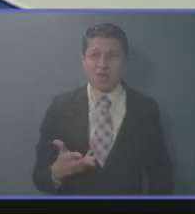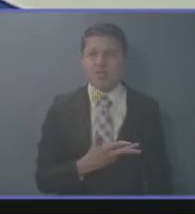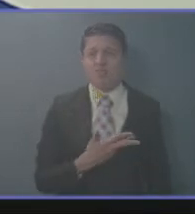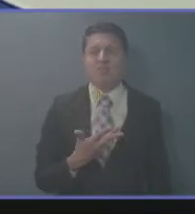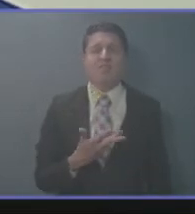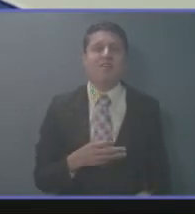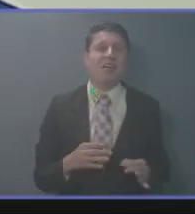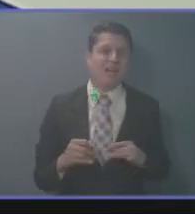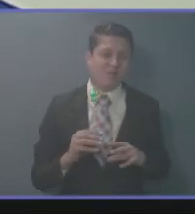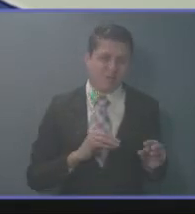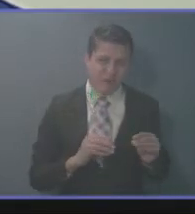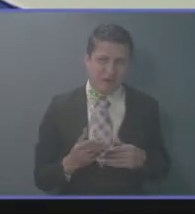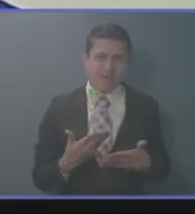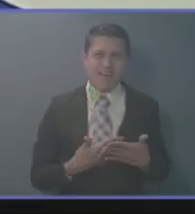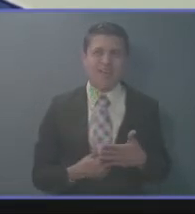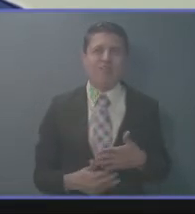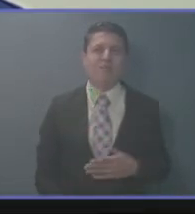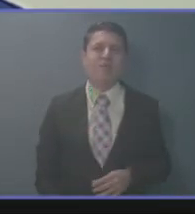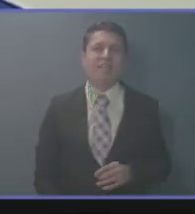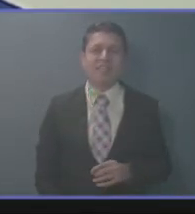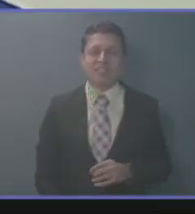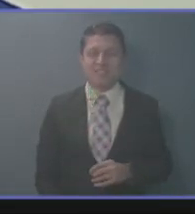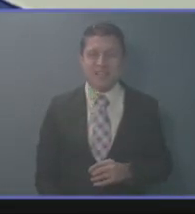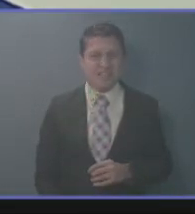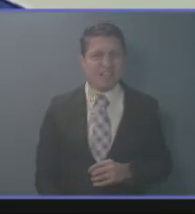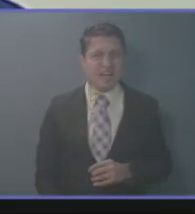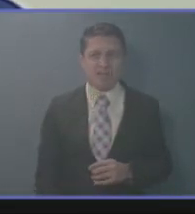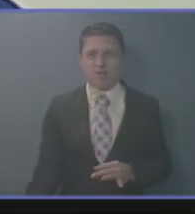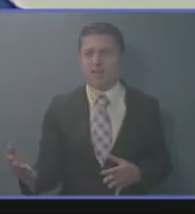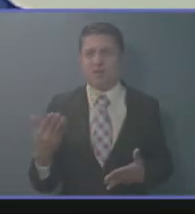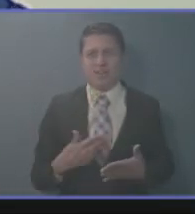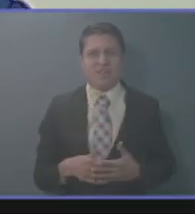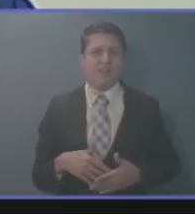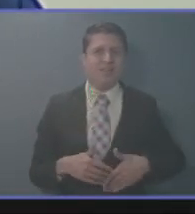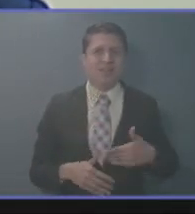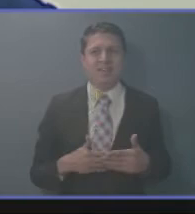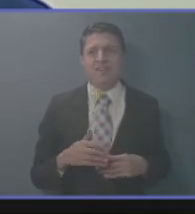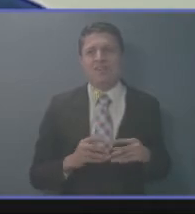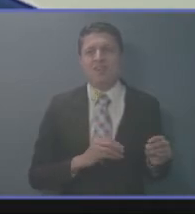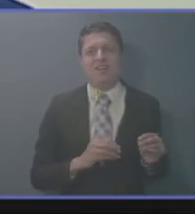medidas de cuarentena nacional en la que ninguna